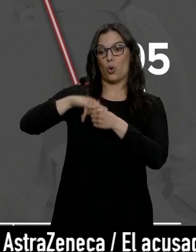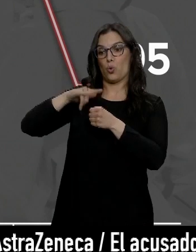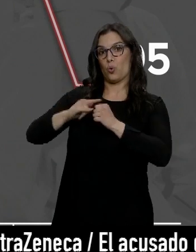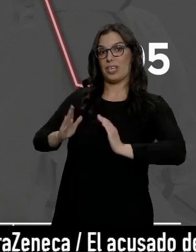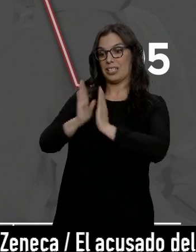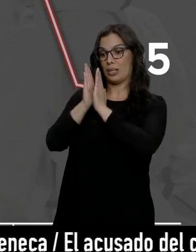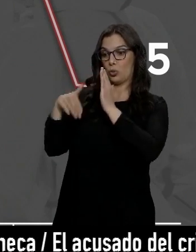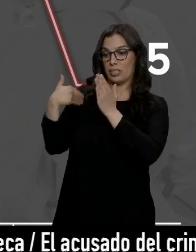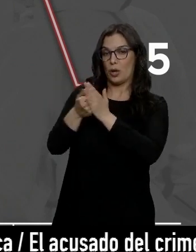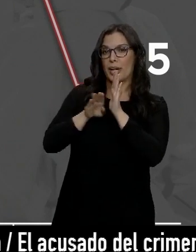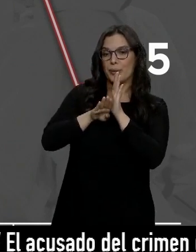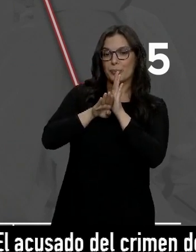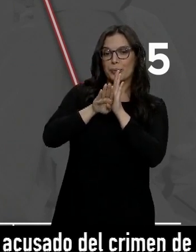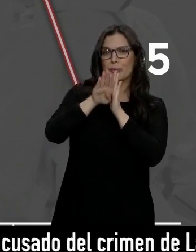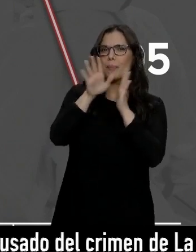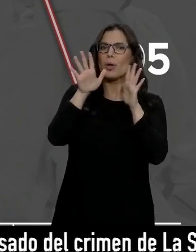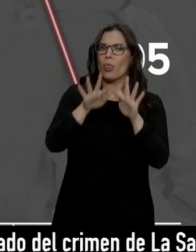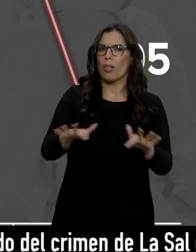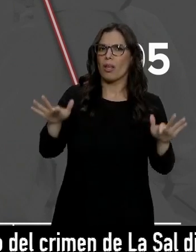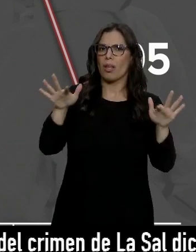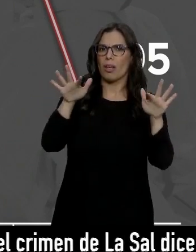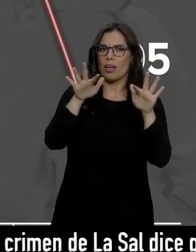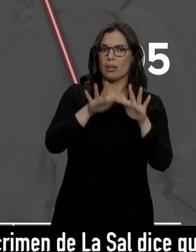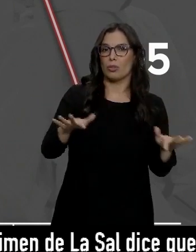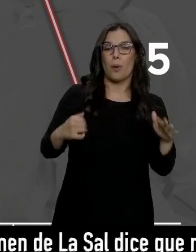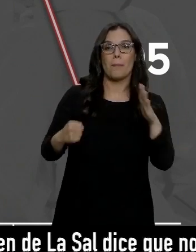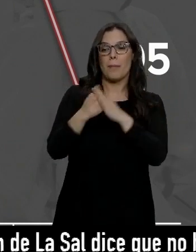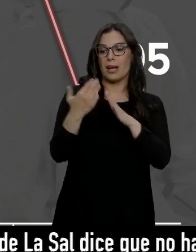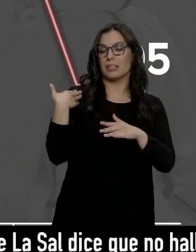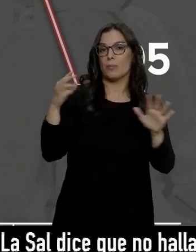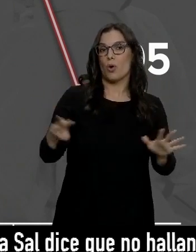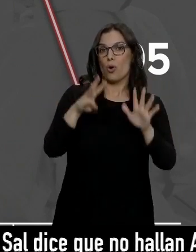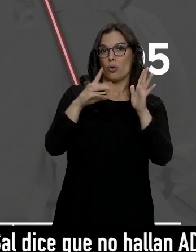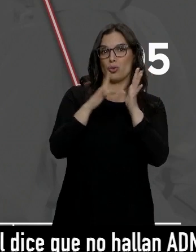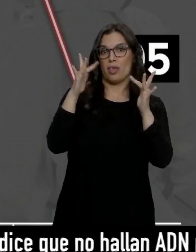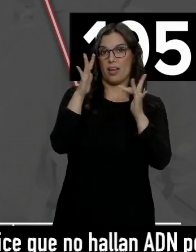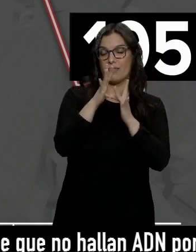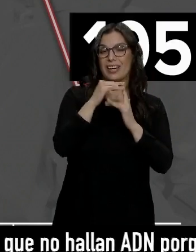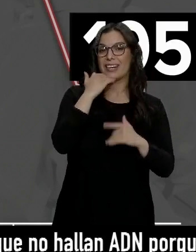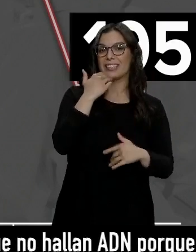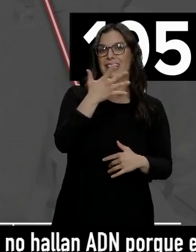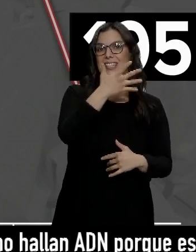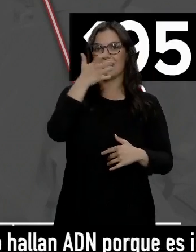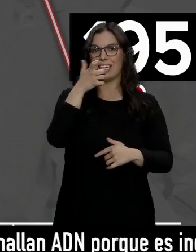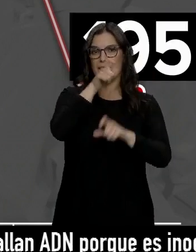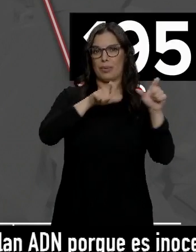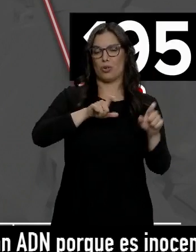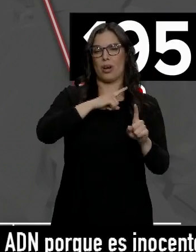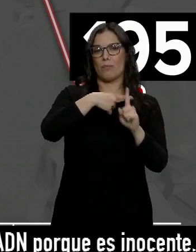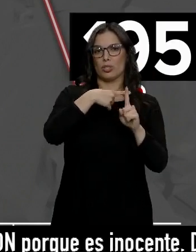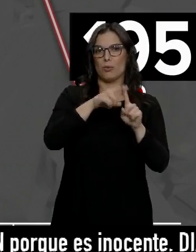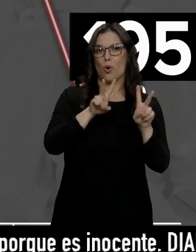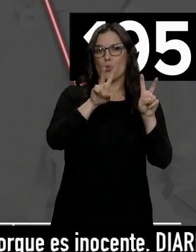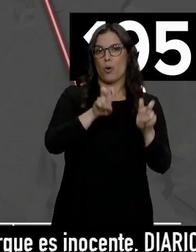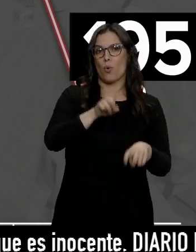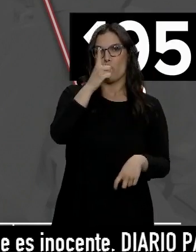curva ha subido pero muy lentamente, llegando al máximo el pasado día 8 de abril, con casi 500 casos. En el último